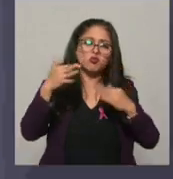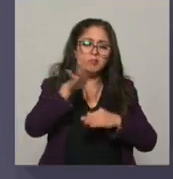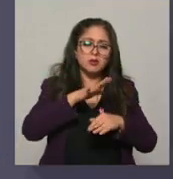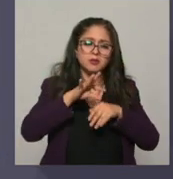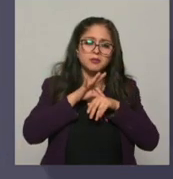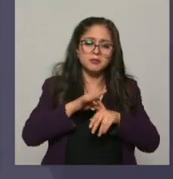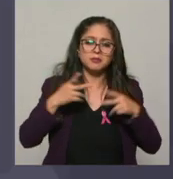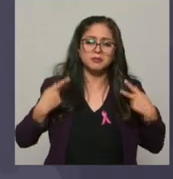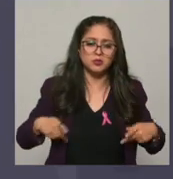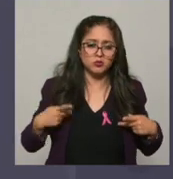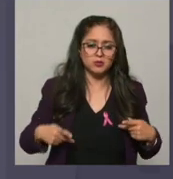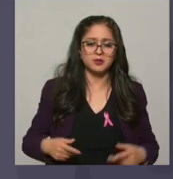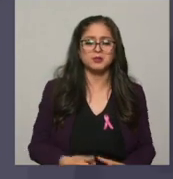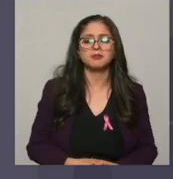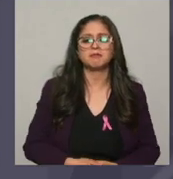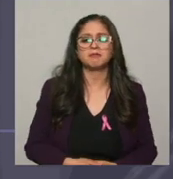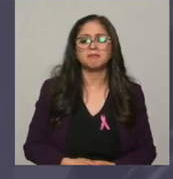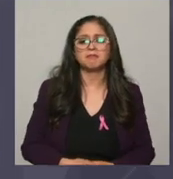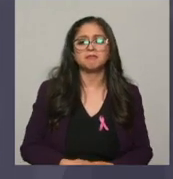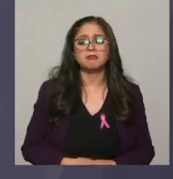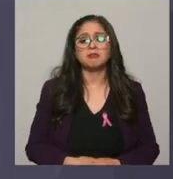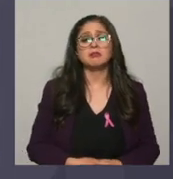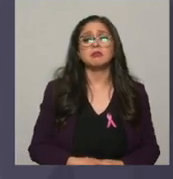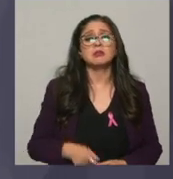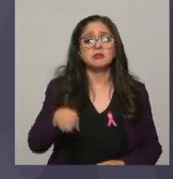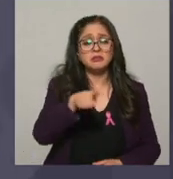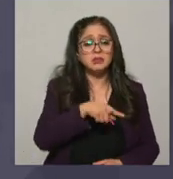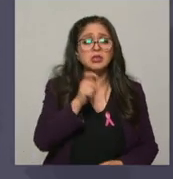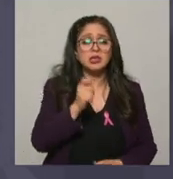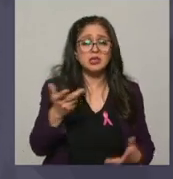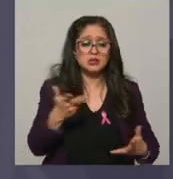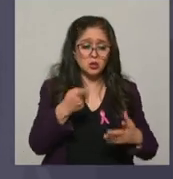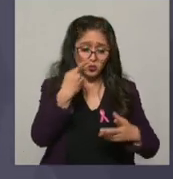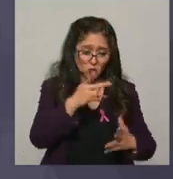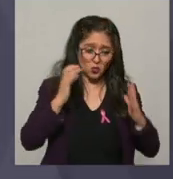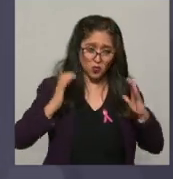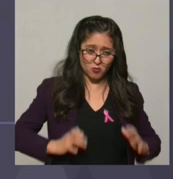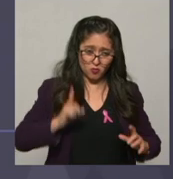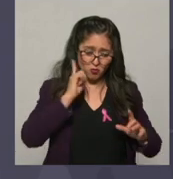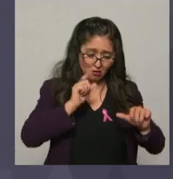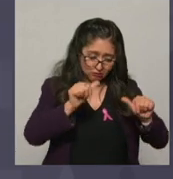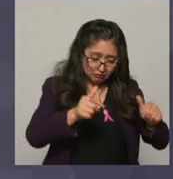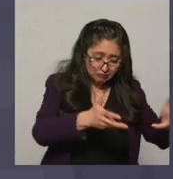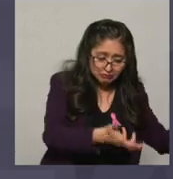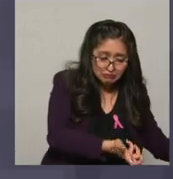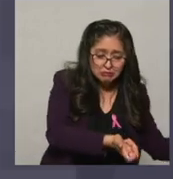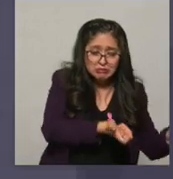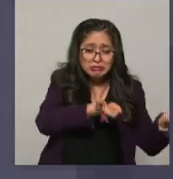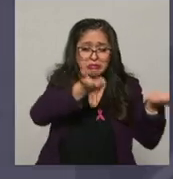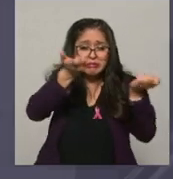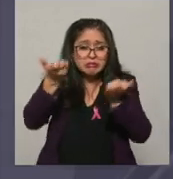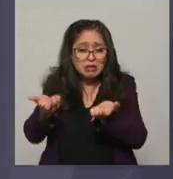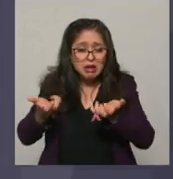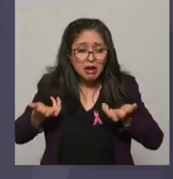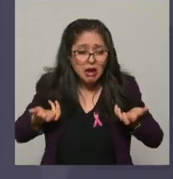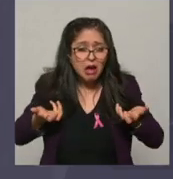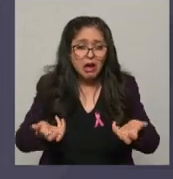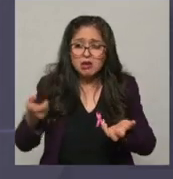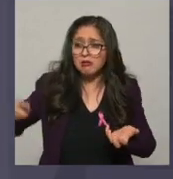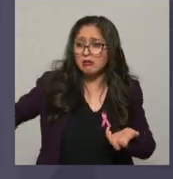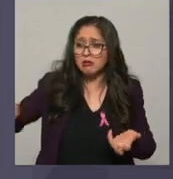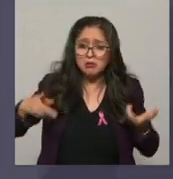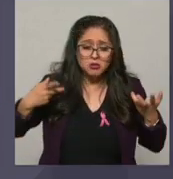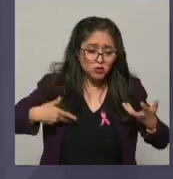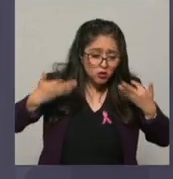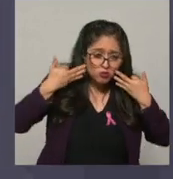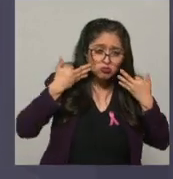recuerdo al público que ustedes lo que hicieron fue llevar el cadáver, el cuerpo de Paola hace 3 años a la calle para que vieran lo que le